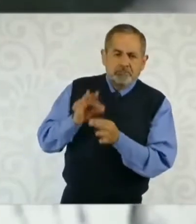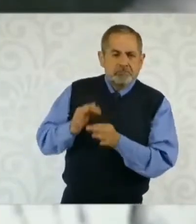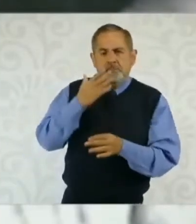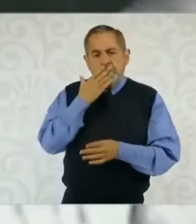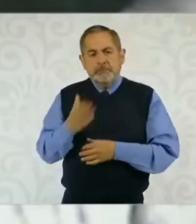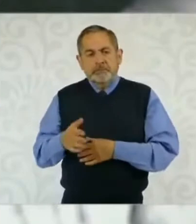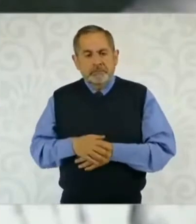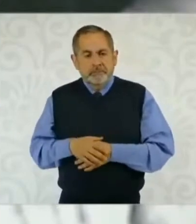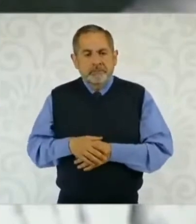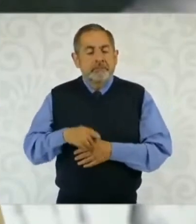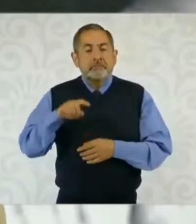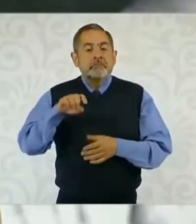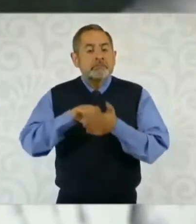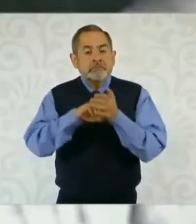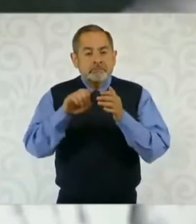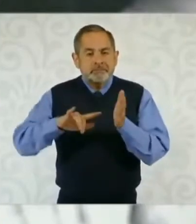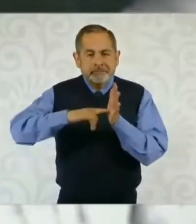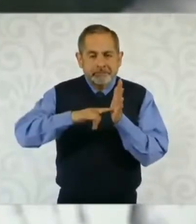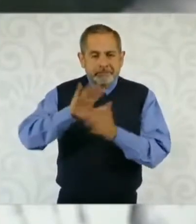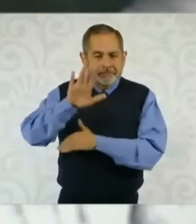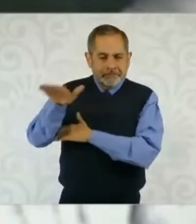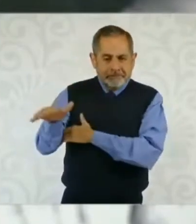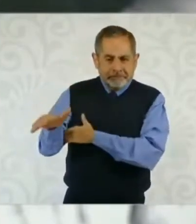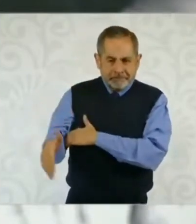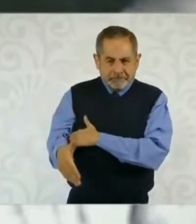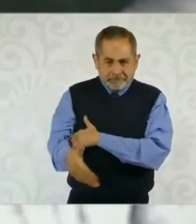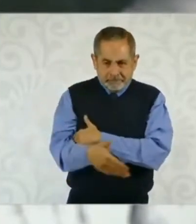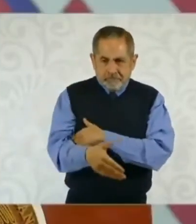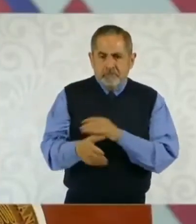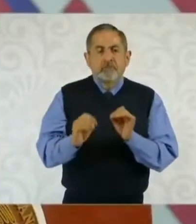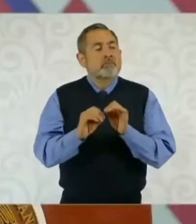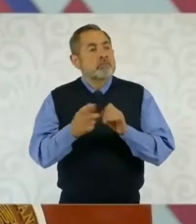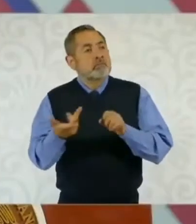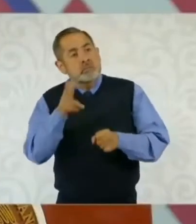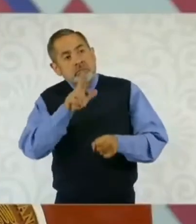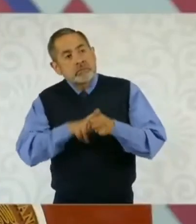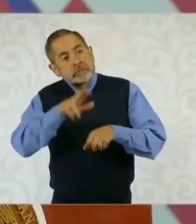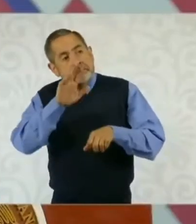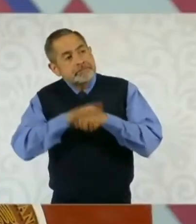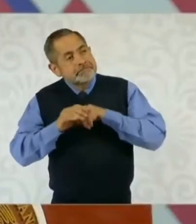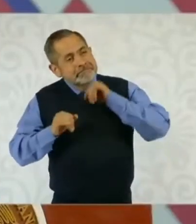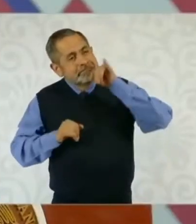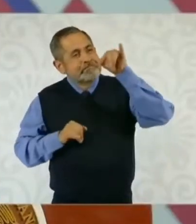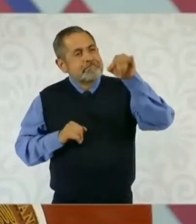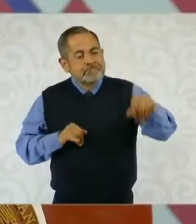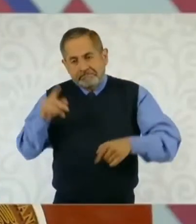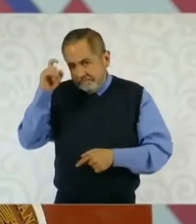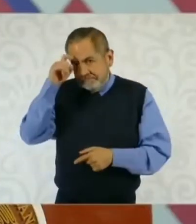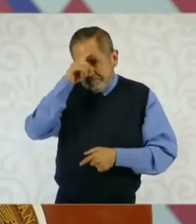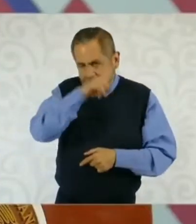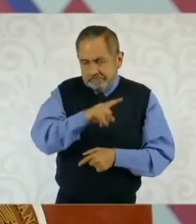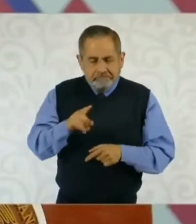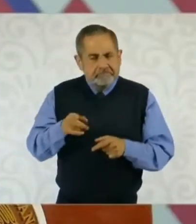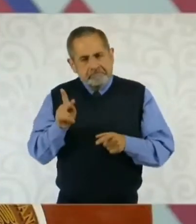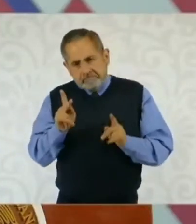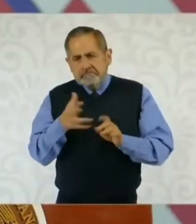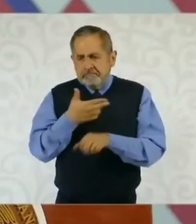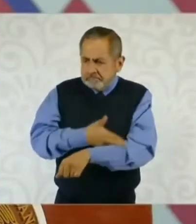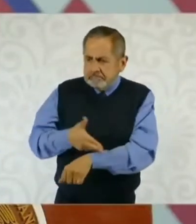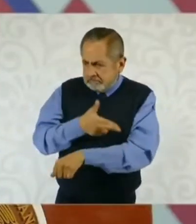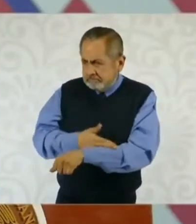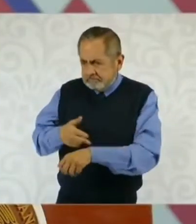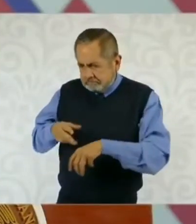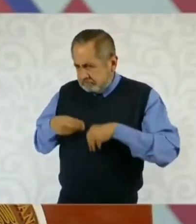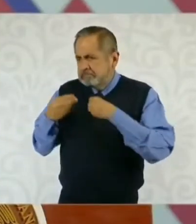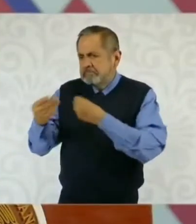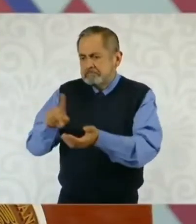muchas veces de turnos complejos en la noche o de hospitales que están en zonas más apartadas, pero esto nos ha dado un buen resultado,